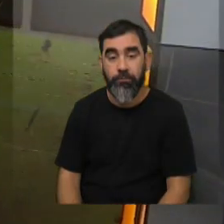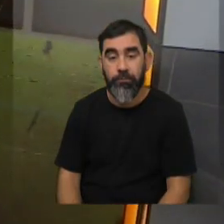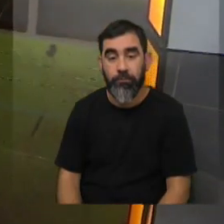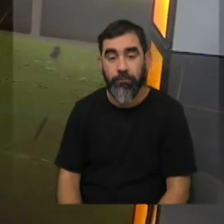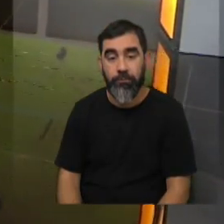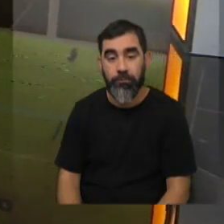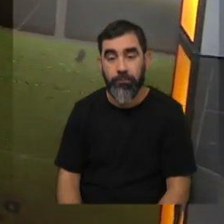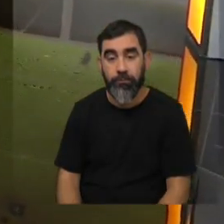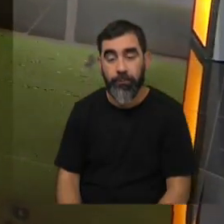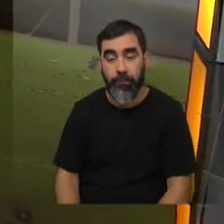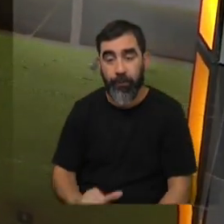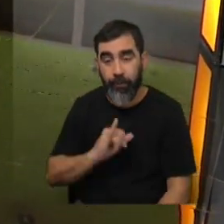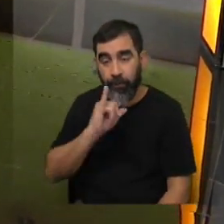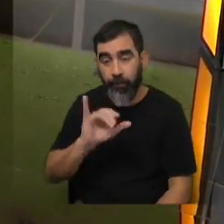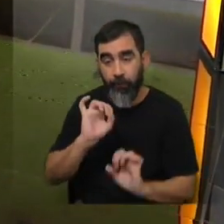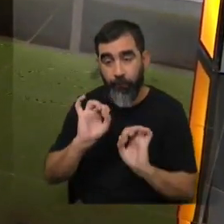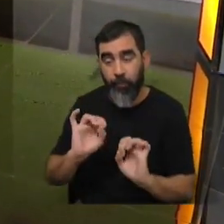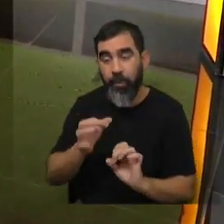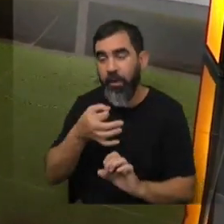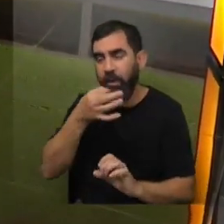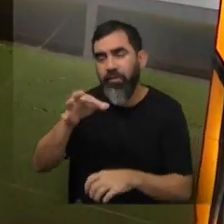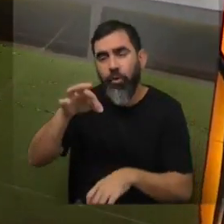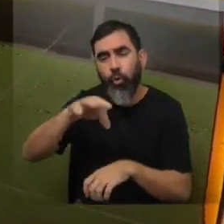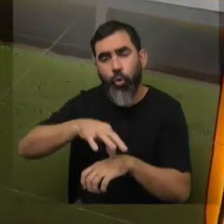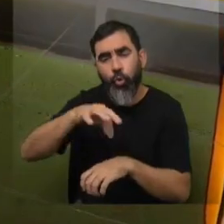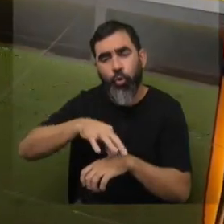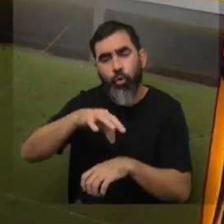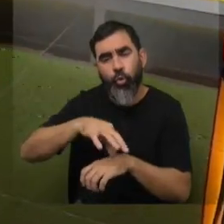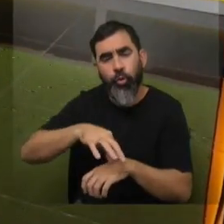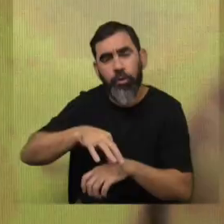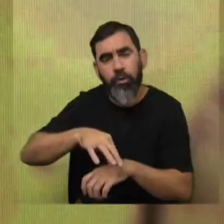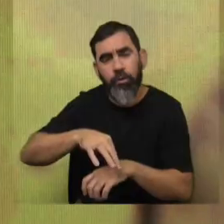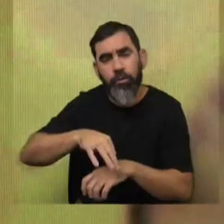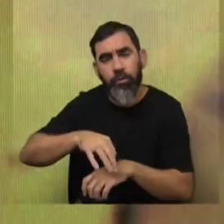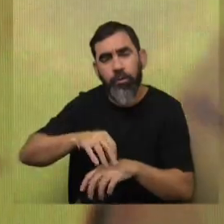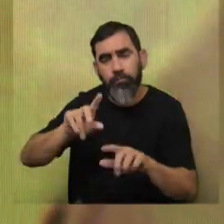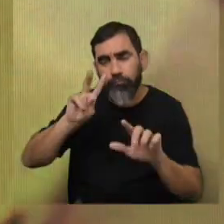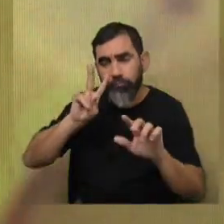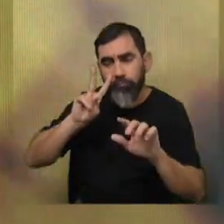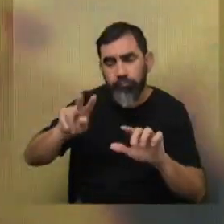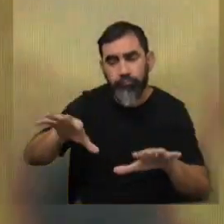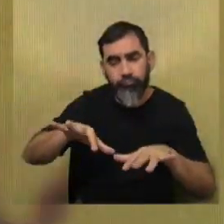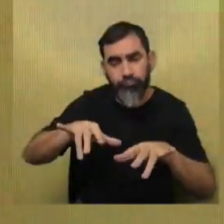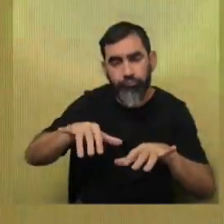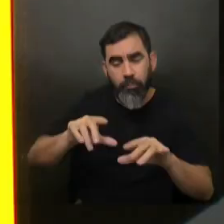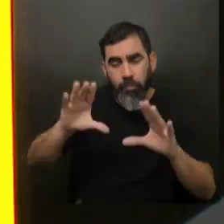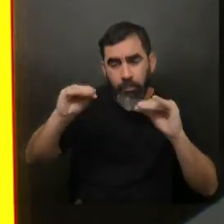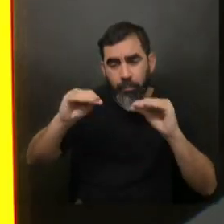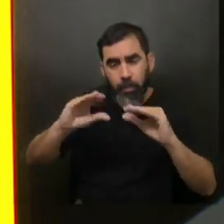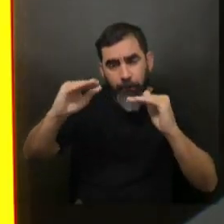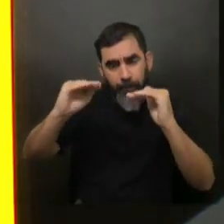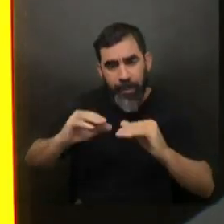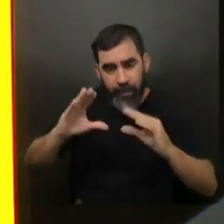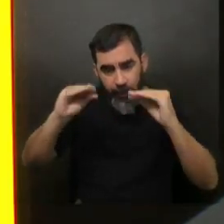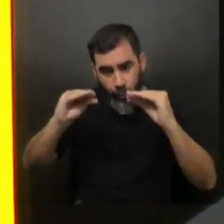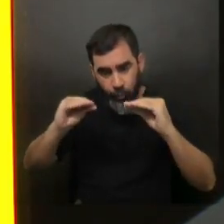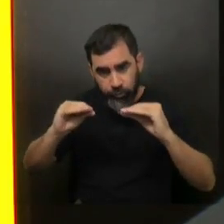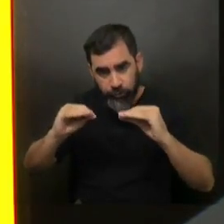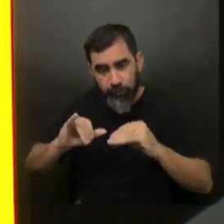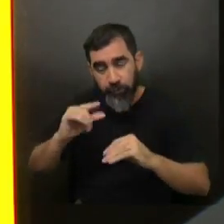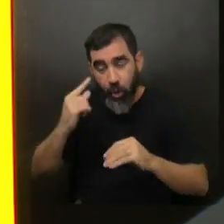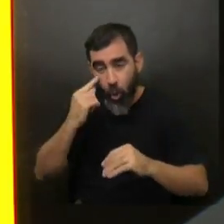Bueno, hasta acá el informe, Alexandra. ¿Qué decía la doctora en cuanto a la mirada en pantallas y que parpadeamos menos? Que claro, que para